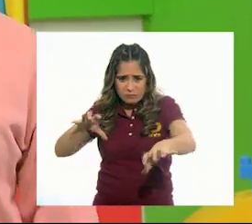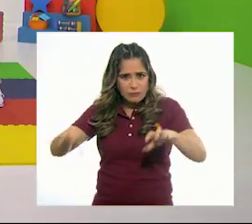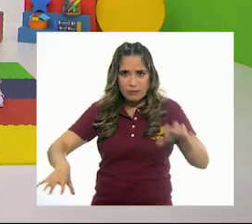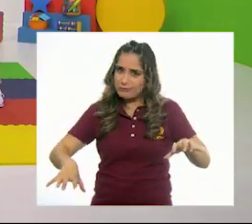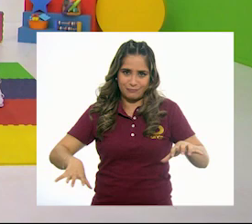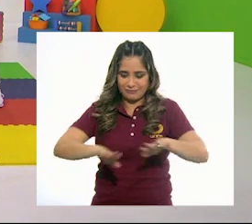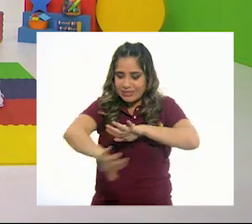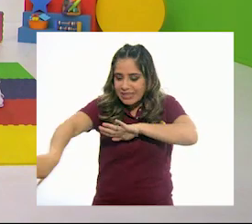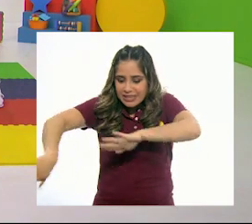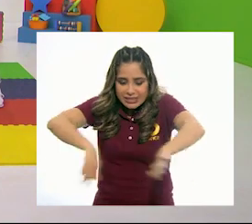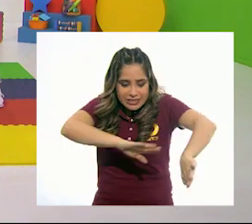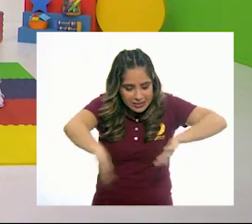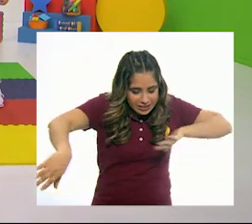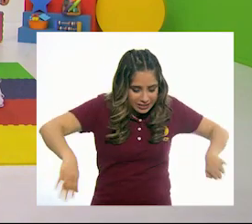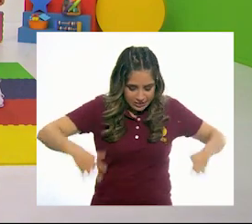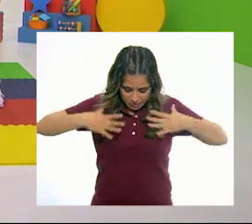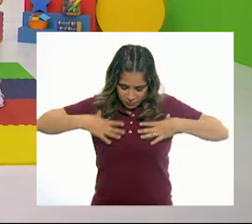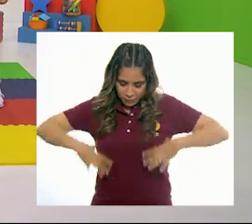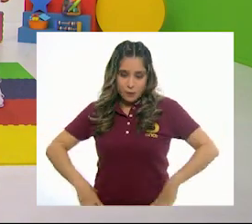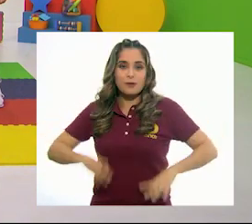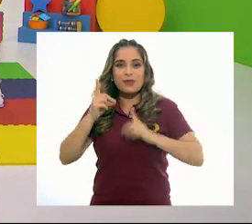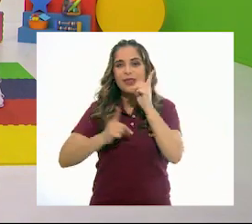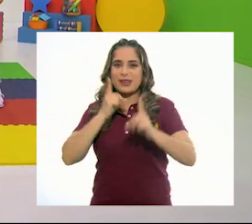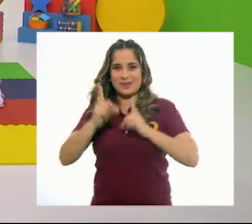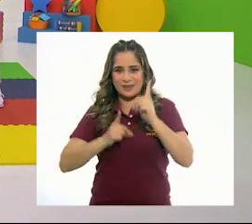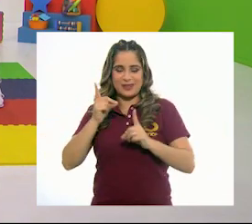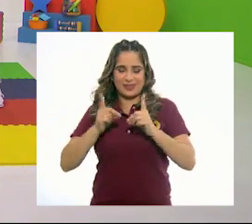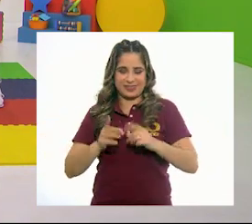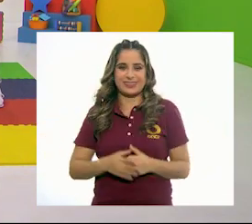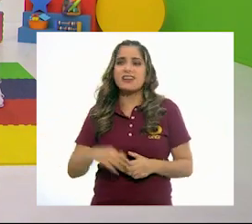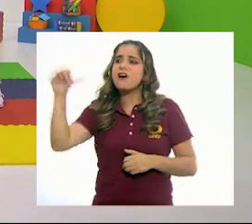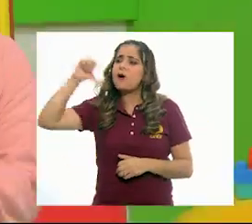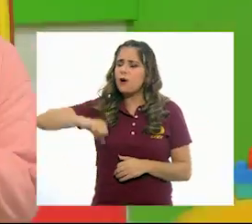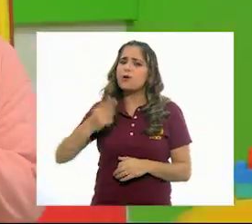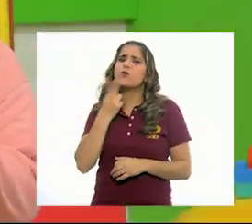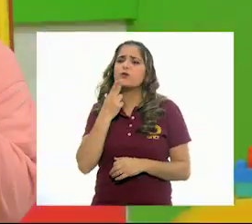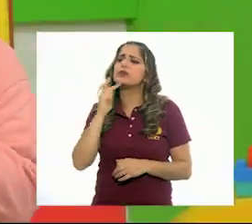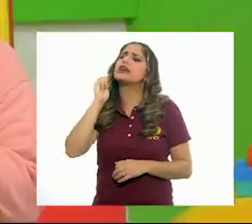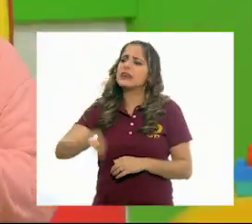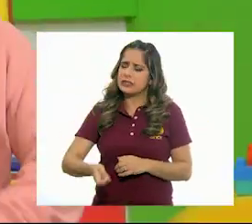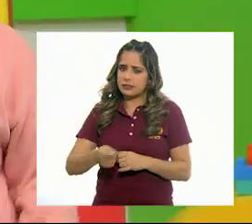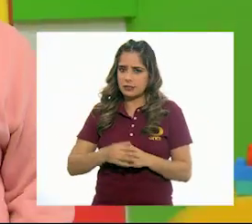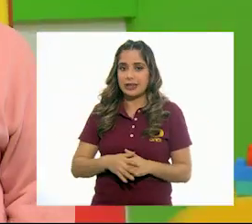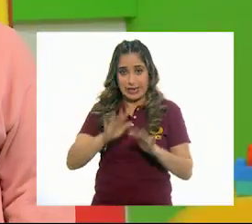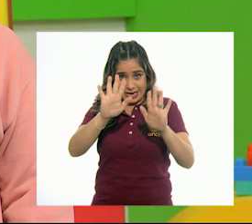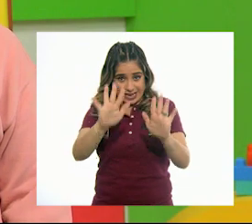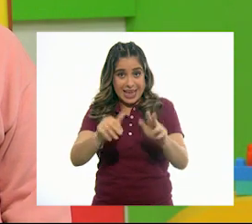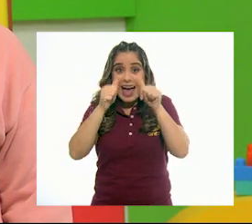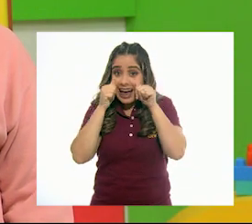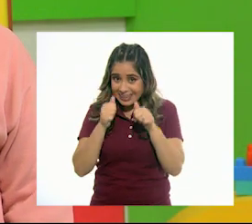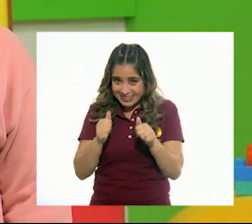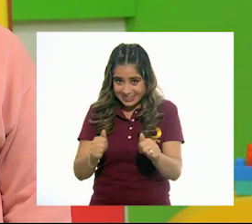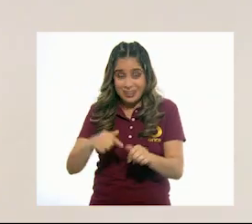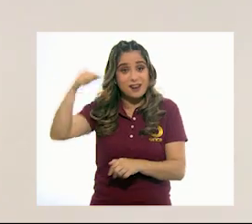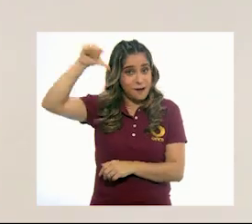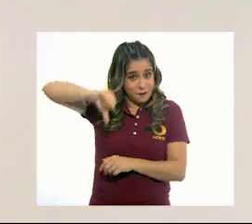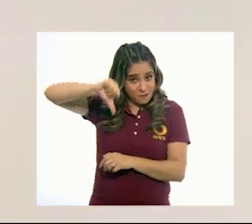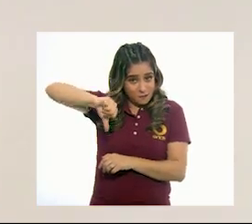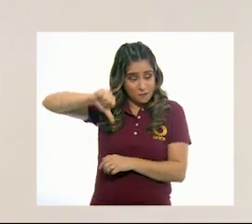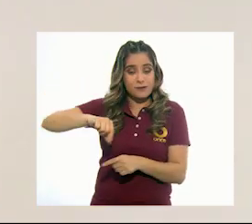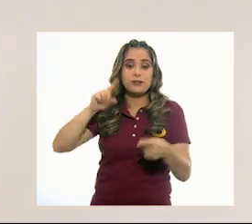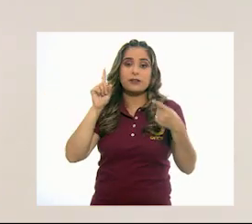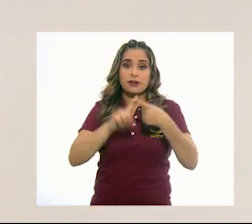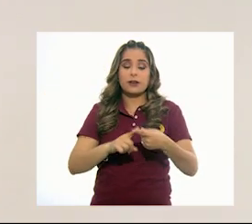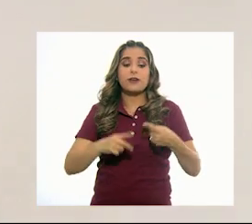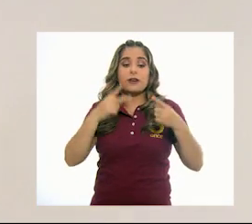cómoda. ¿Qué materiales vamos a utilizar el día de hoy, Hapsiri? Pon mucha atención. Hoy vamos a ocupar